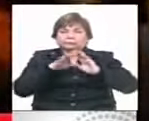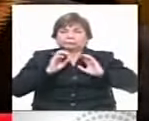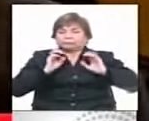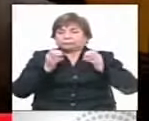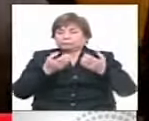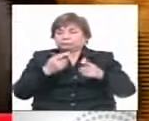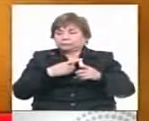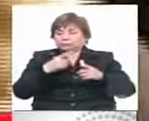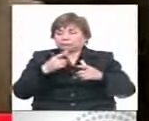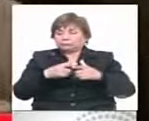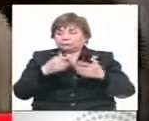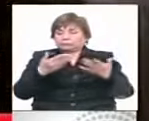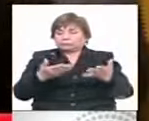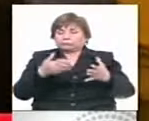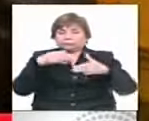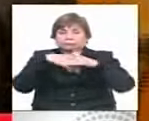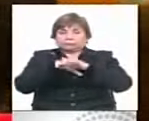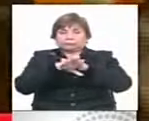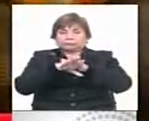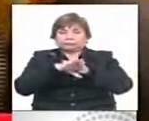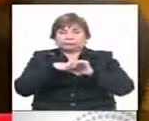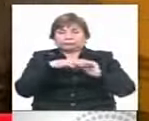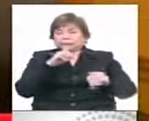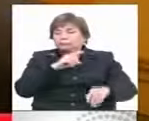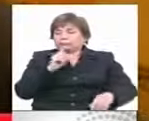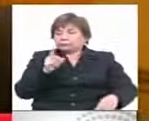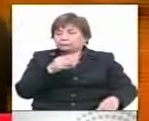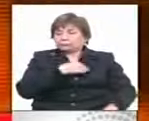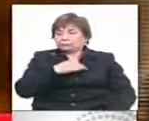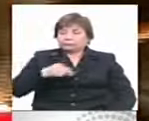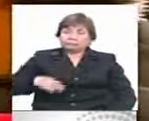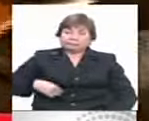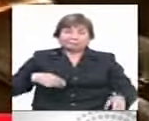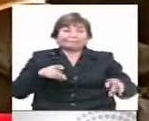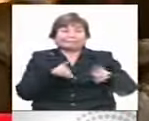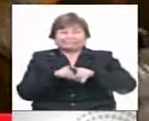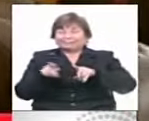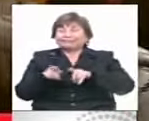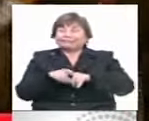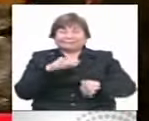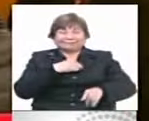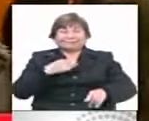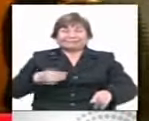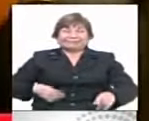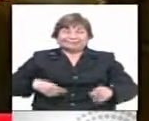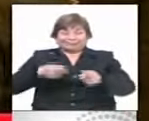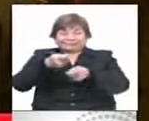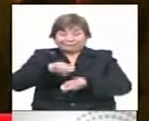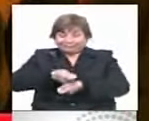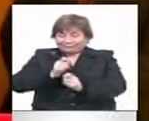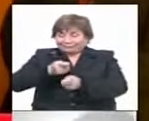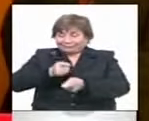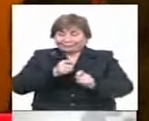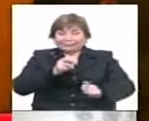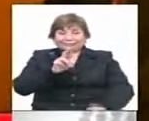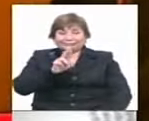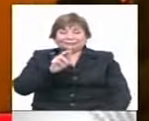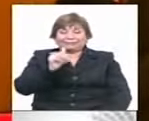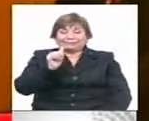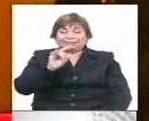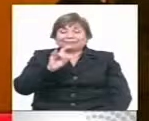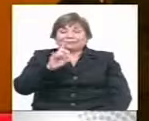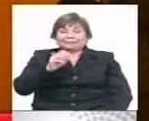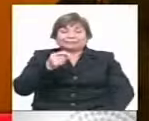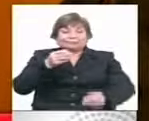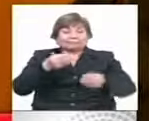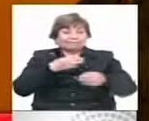vemos entonces el ingreso de los demás ministros de Estado. También ahí vemos el ministro de Desarrollo Agrario y Riego, Víctor Raúl Maita, el ministro